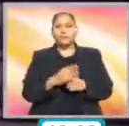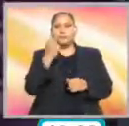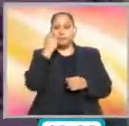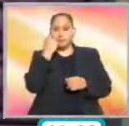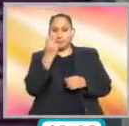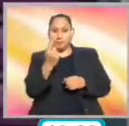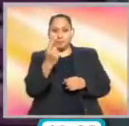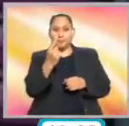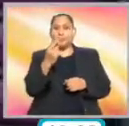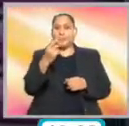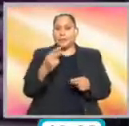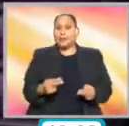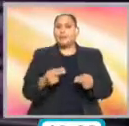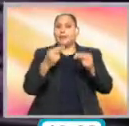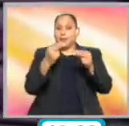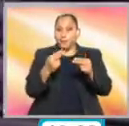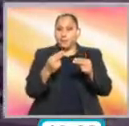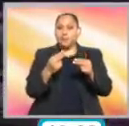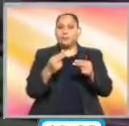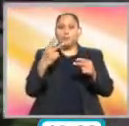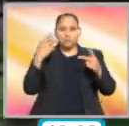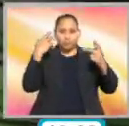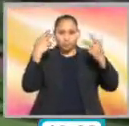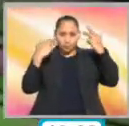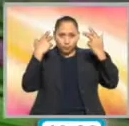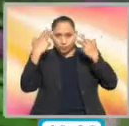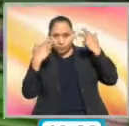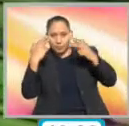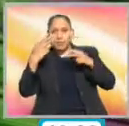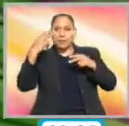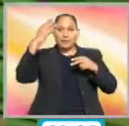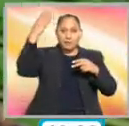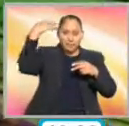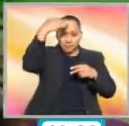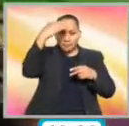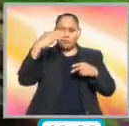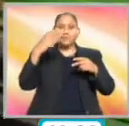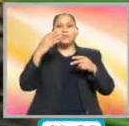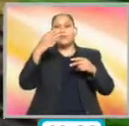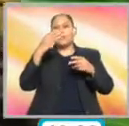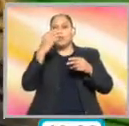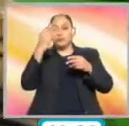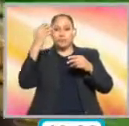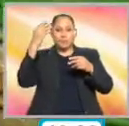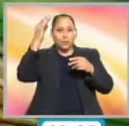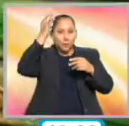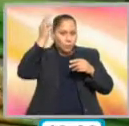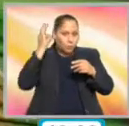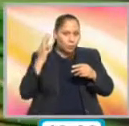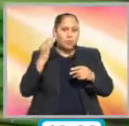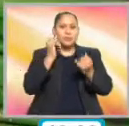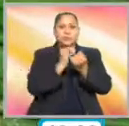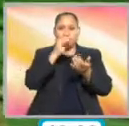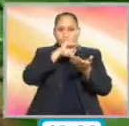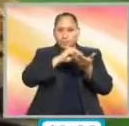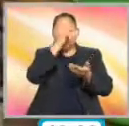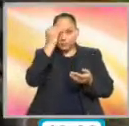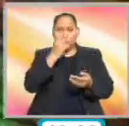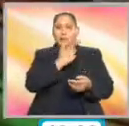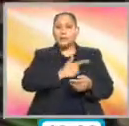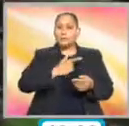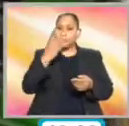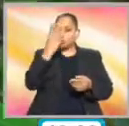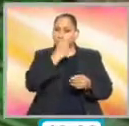Mire, en este negocio son cortes de peinados, tintes, bases, luces y maquillaje, y para que vean que sí les gusta